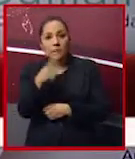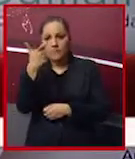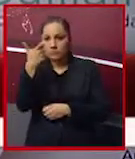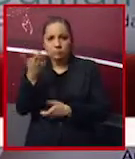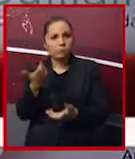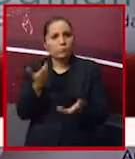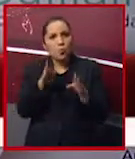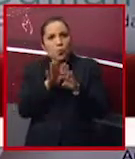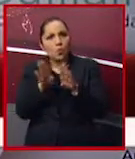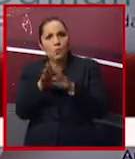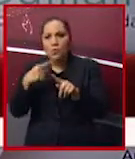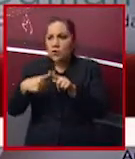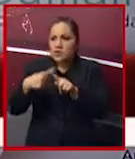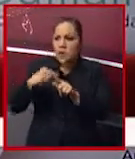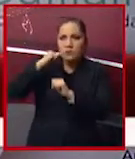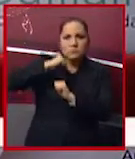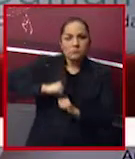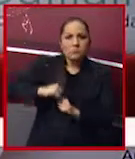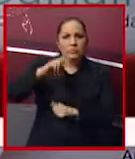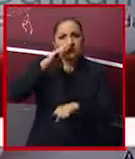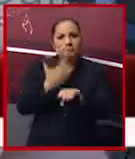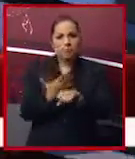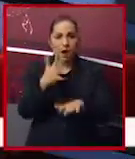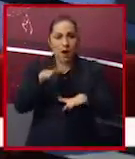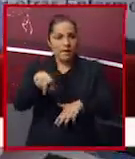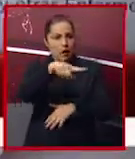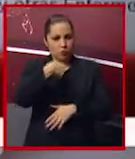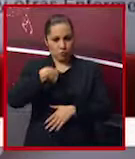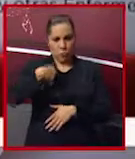de estas enfermedades resulta muy caro.